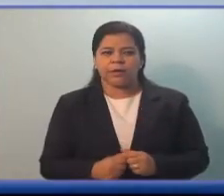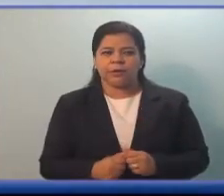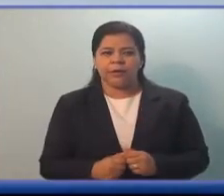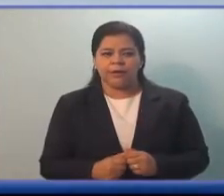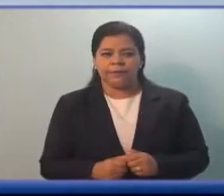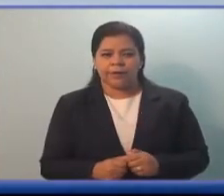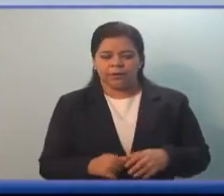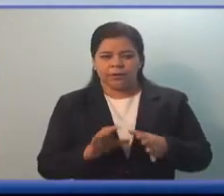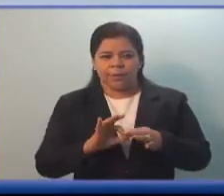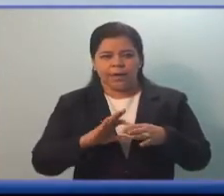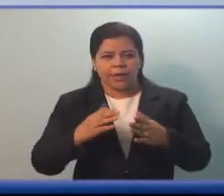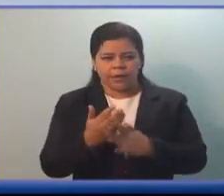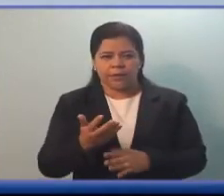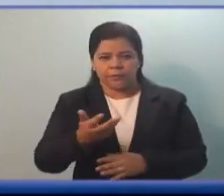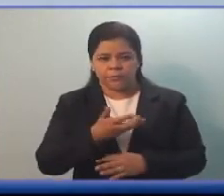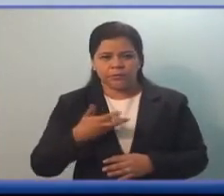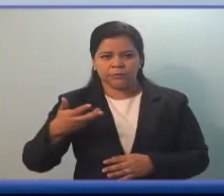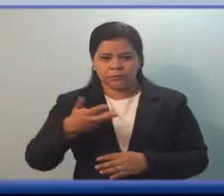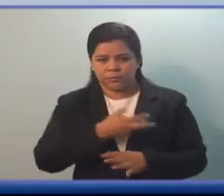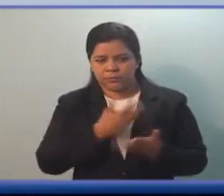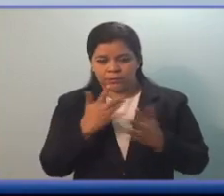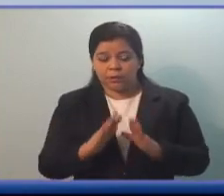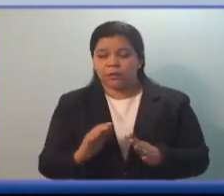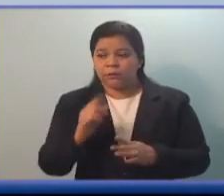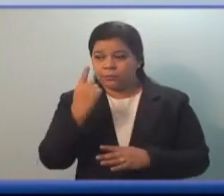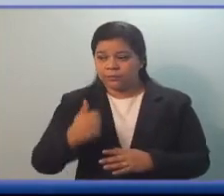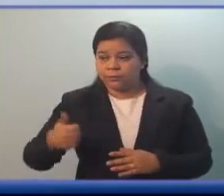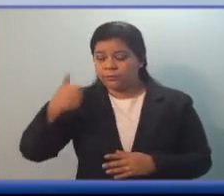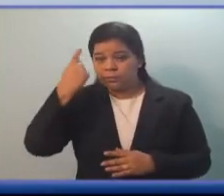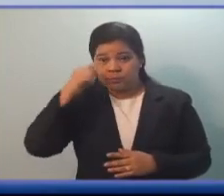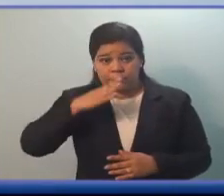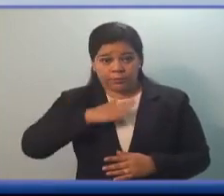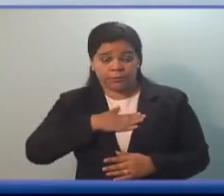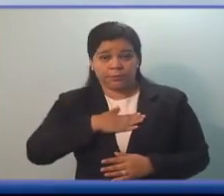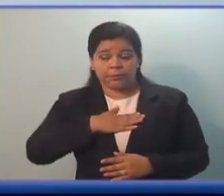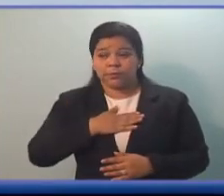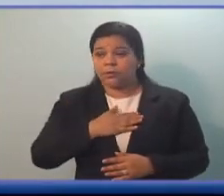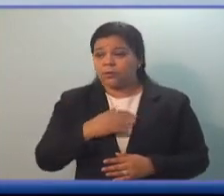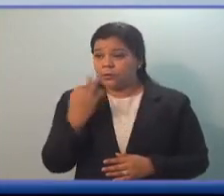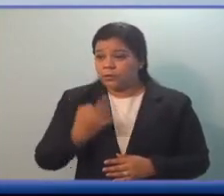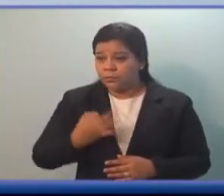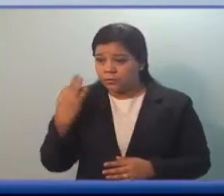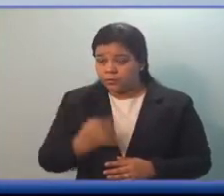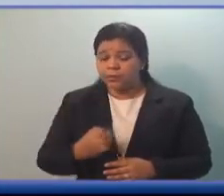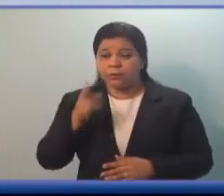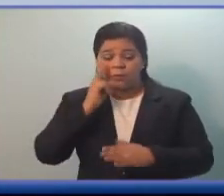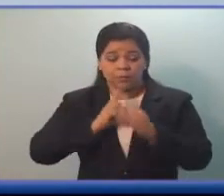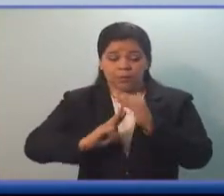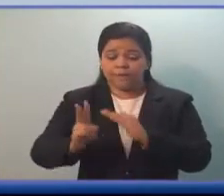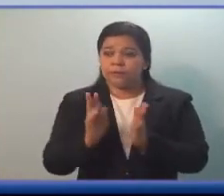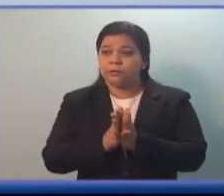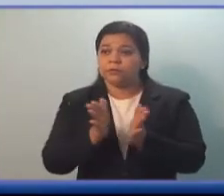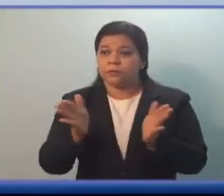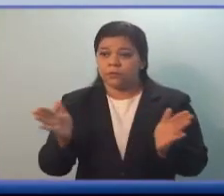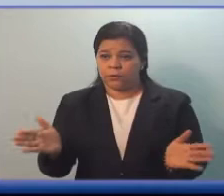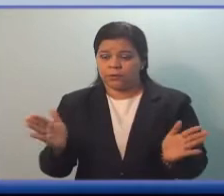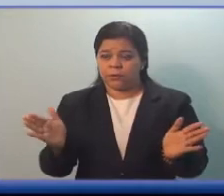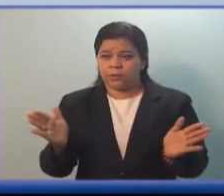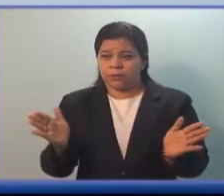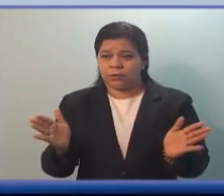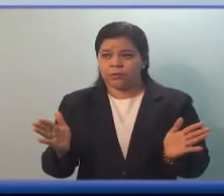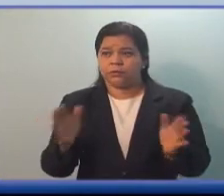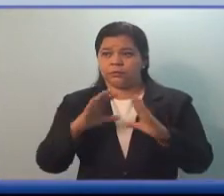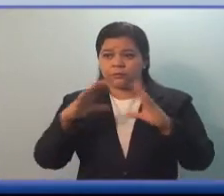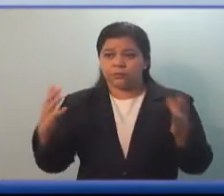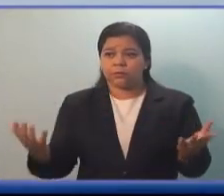solamente debe ser un academicista, un magistrado para mí tiene que tener una visión general del mundo,